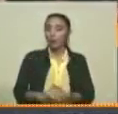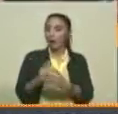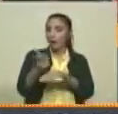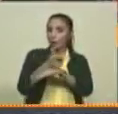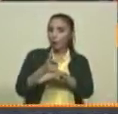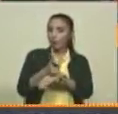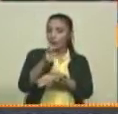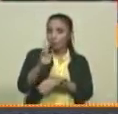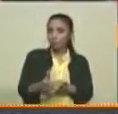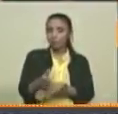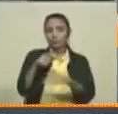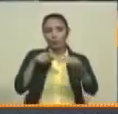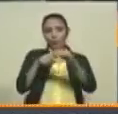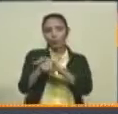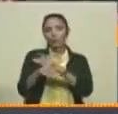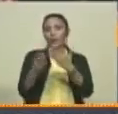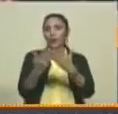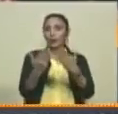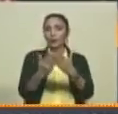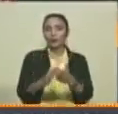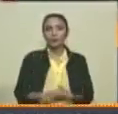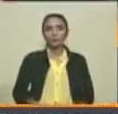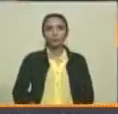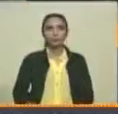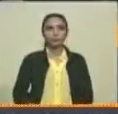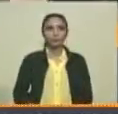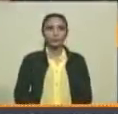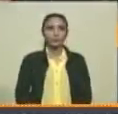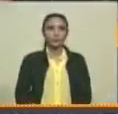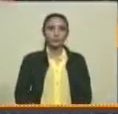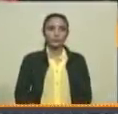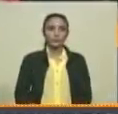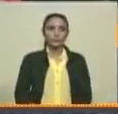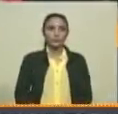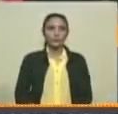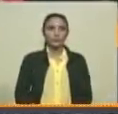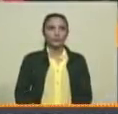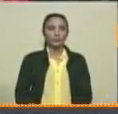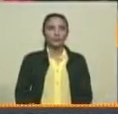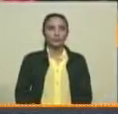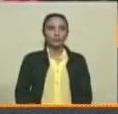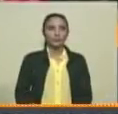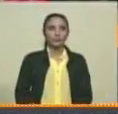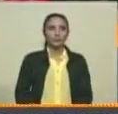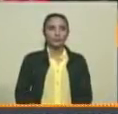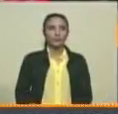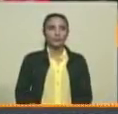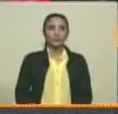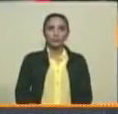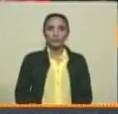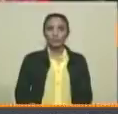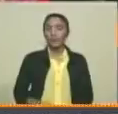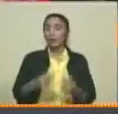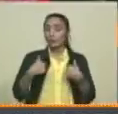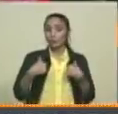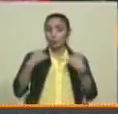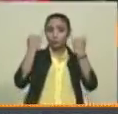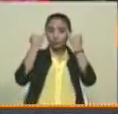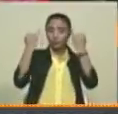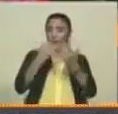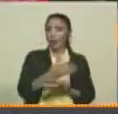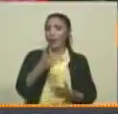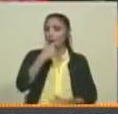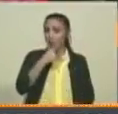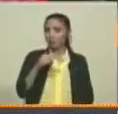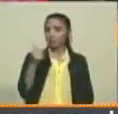en el territorio, como lo concibió el comandante Chávez y como usted se ha empeñado en desarrollarlo. Yo creo que es totalmente